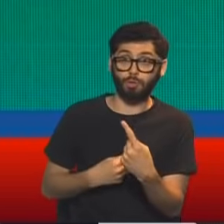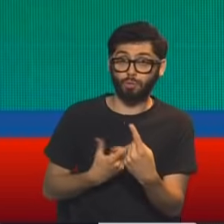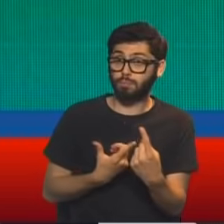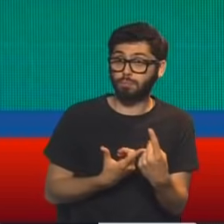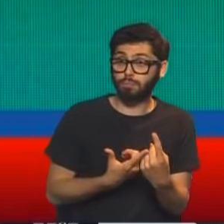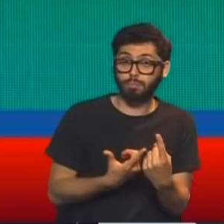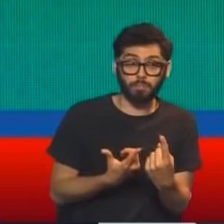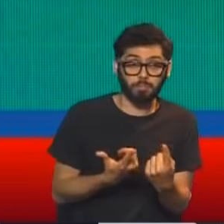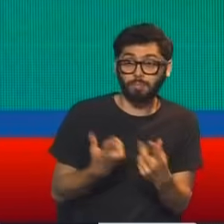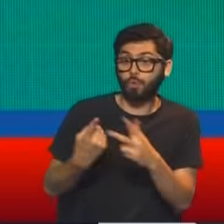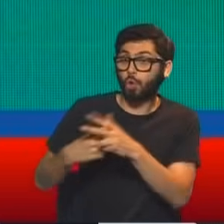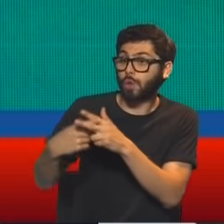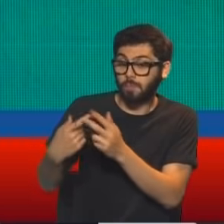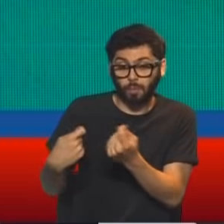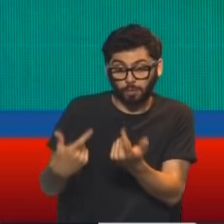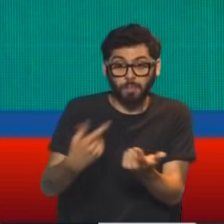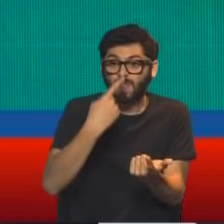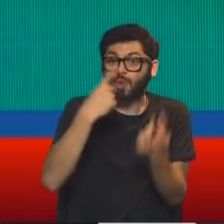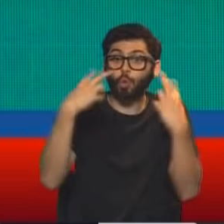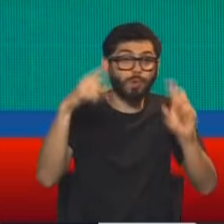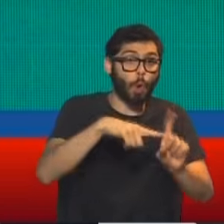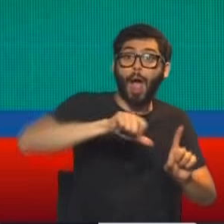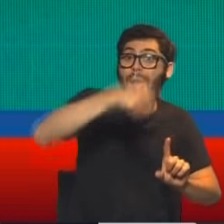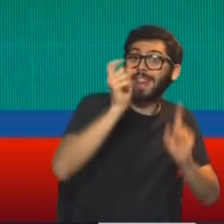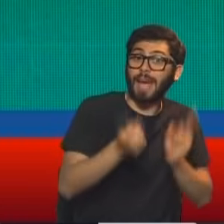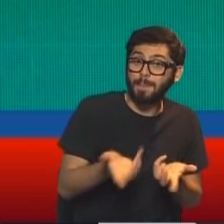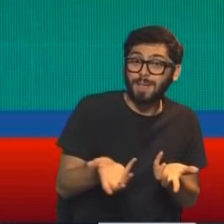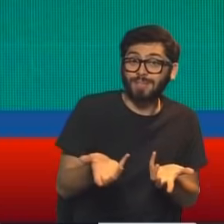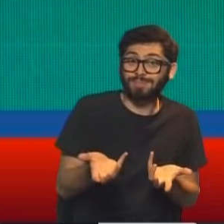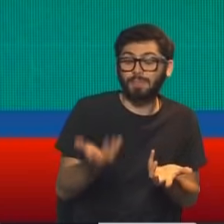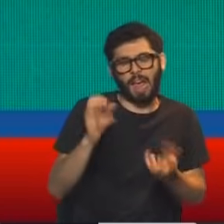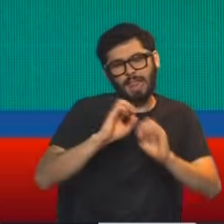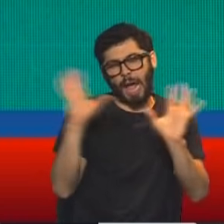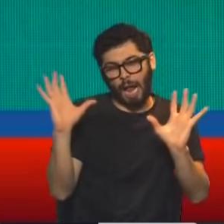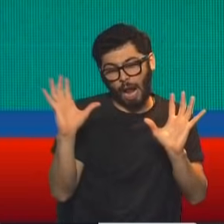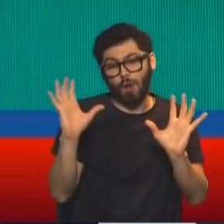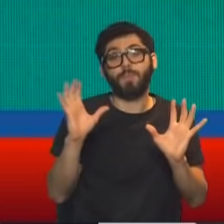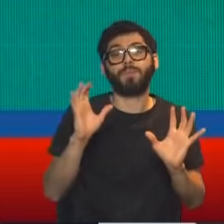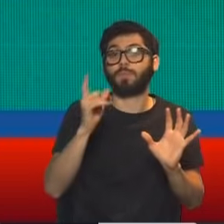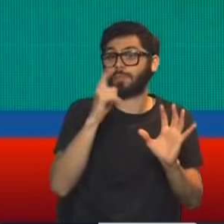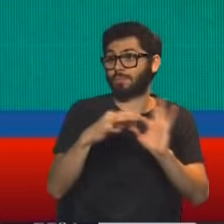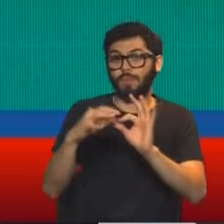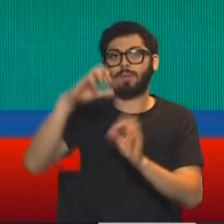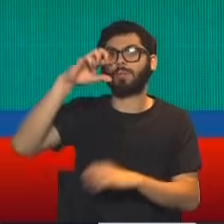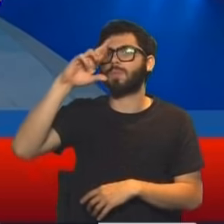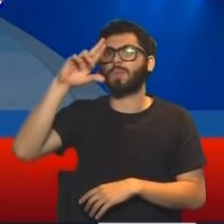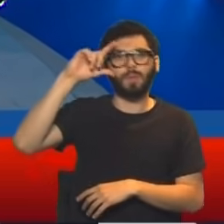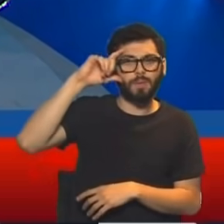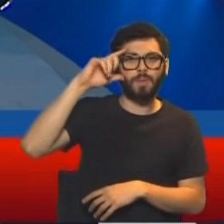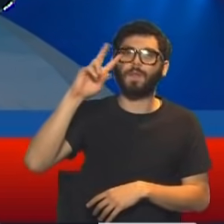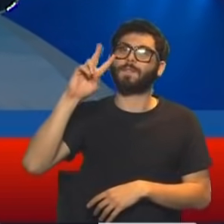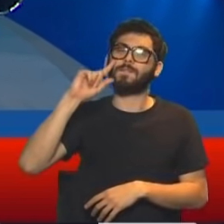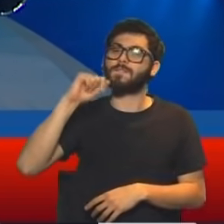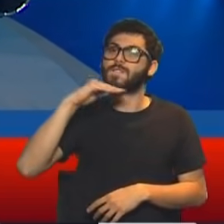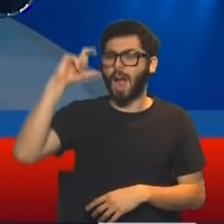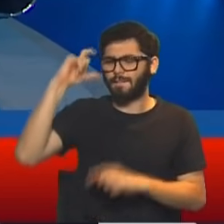estas herramientas para incentivar el turismo y eso creo que quedó bastante claro. Mucho de aquí tiene que ver con el previaje. Nasa, ¿qué números tenemos? Según la